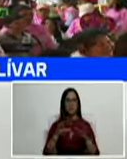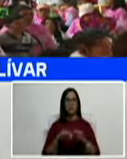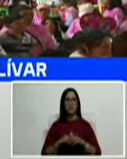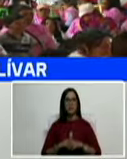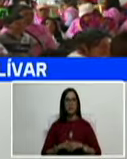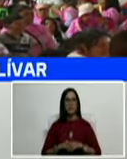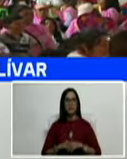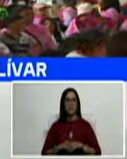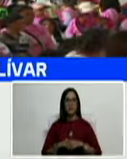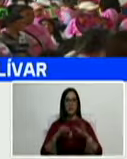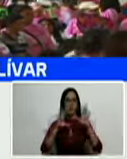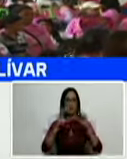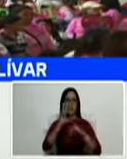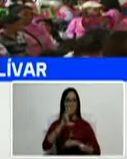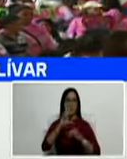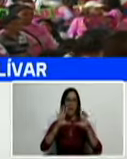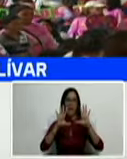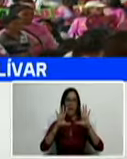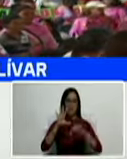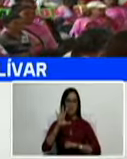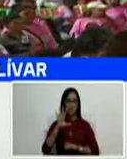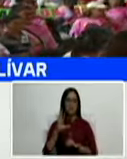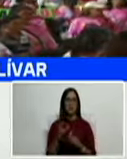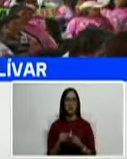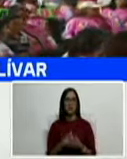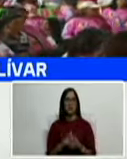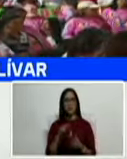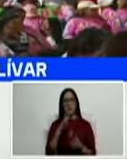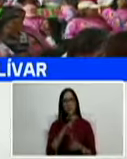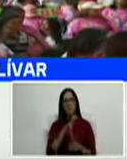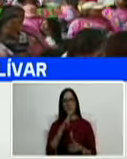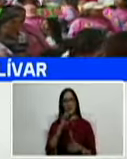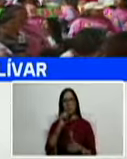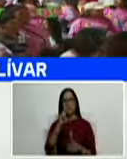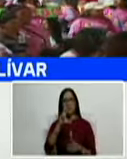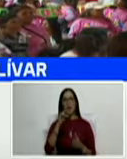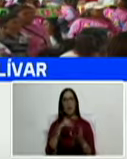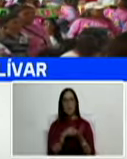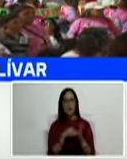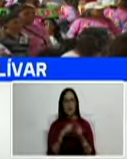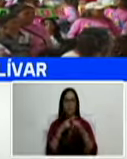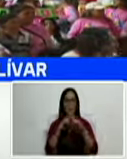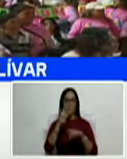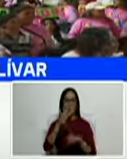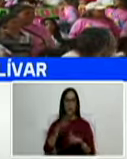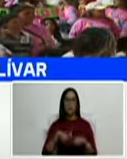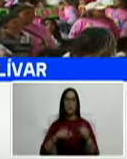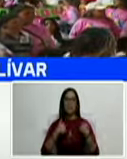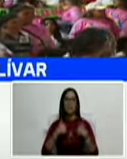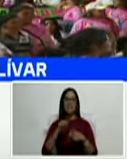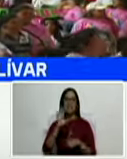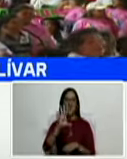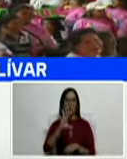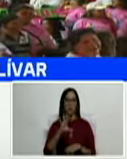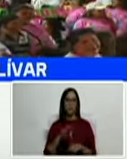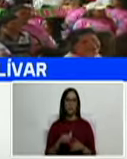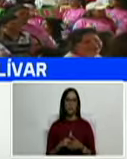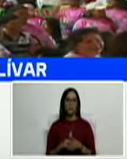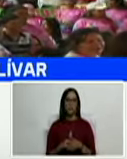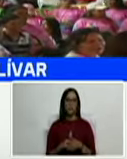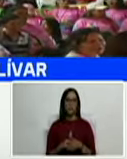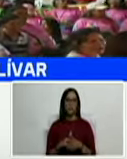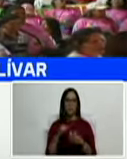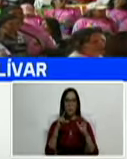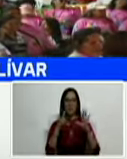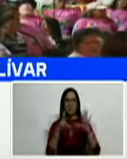De 3 a 15, entre 203 mil por 4 más 5, da como